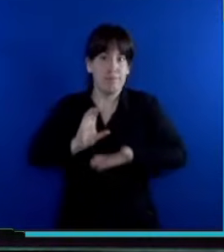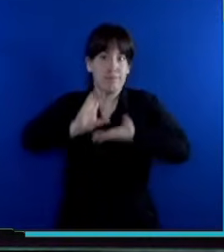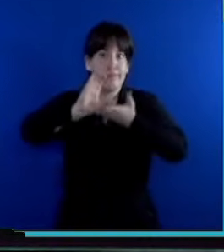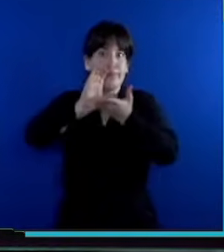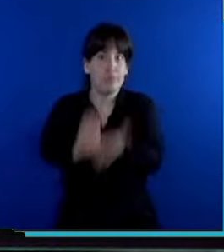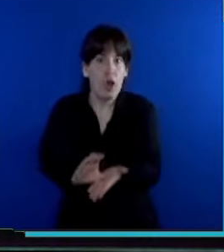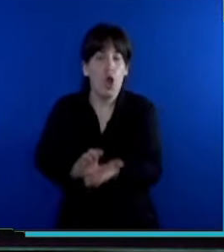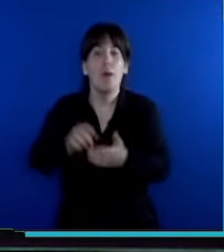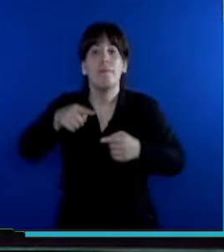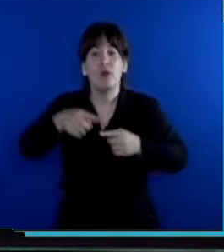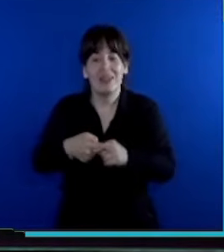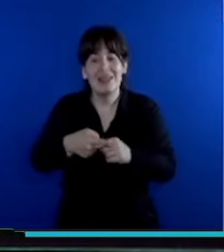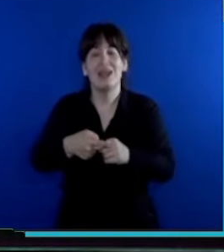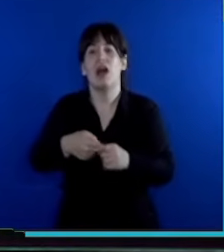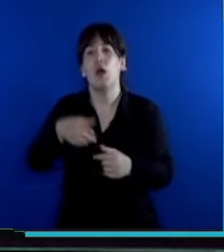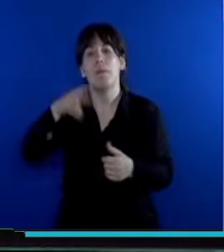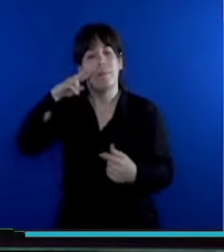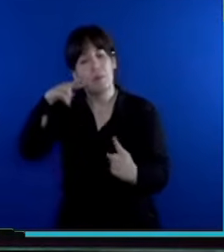con perspectiva de género.